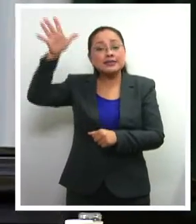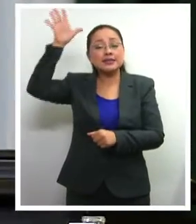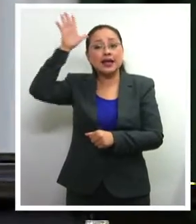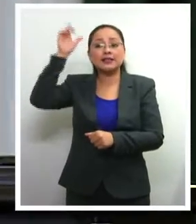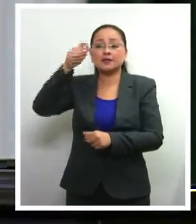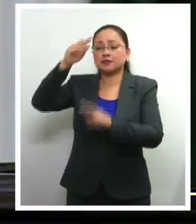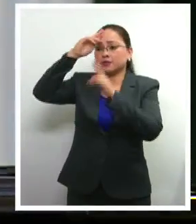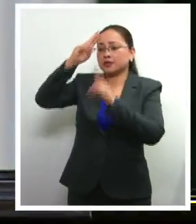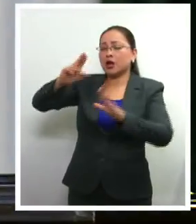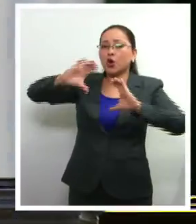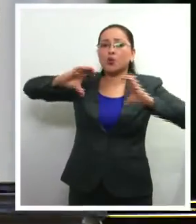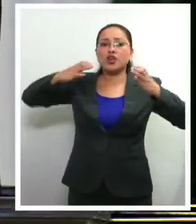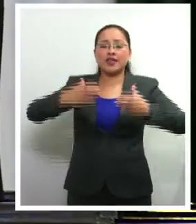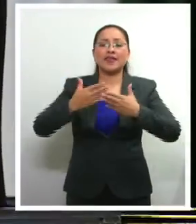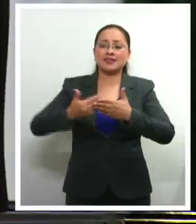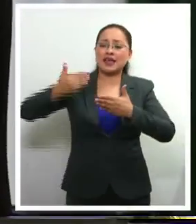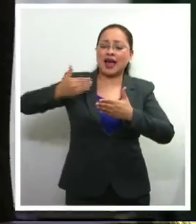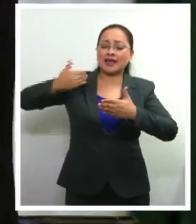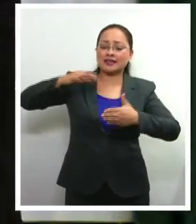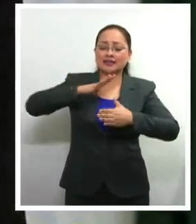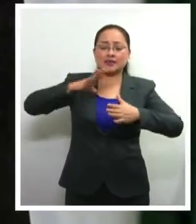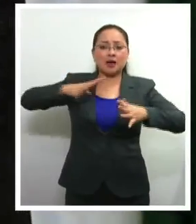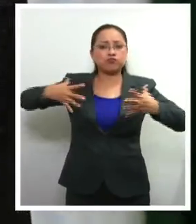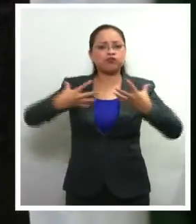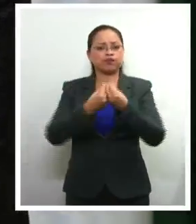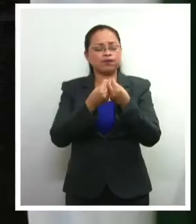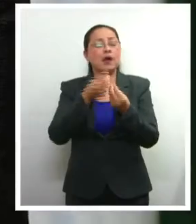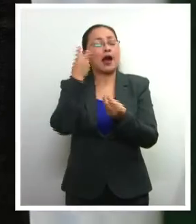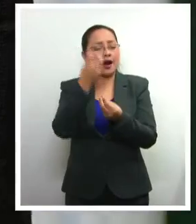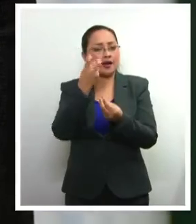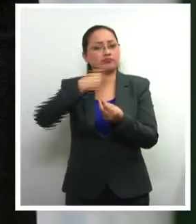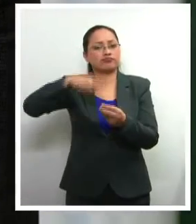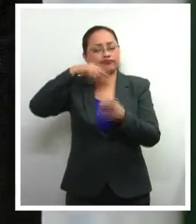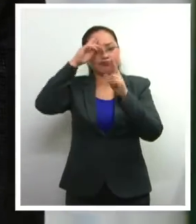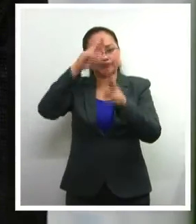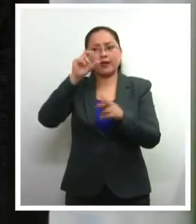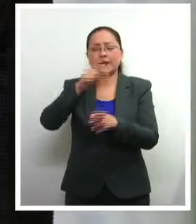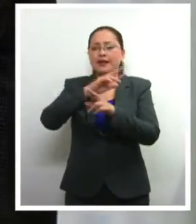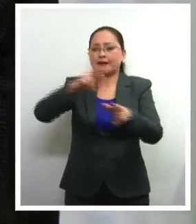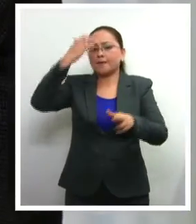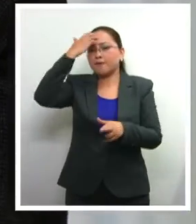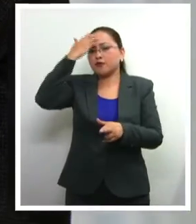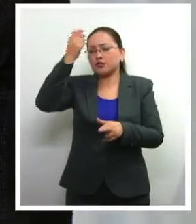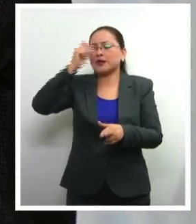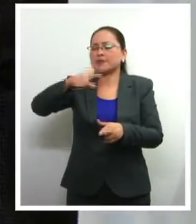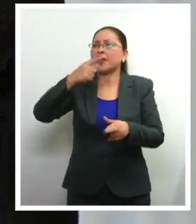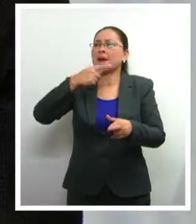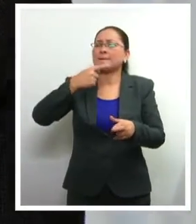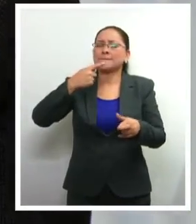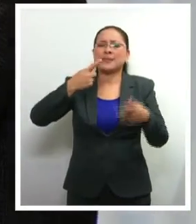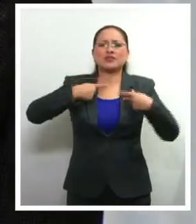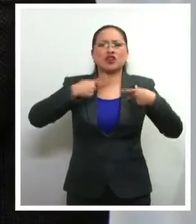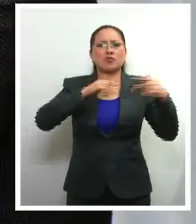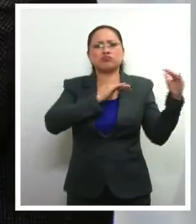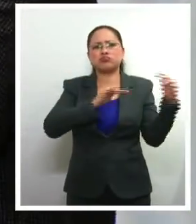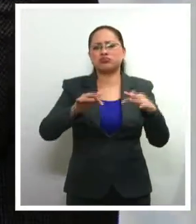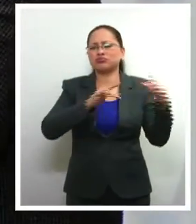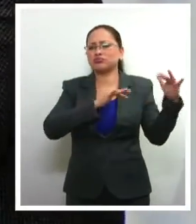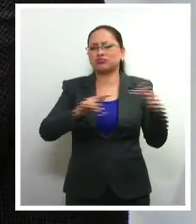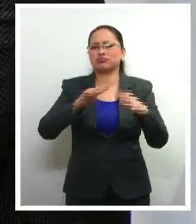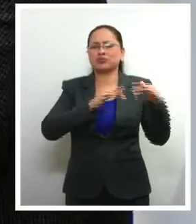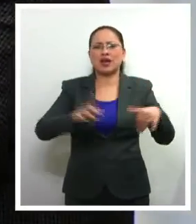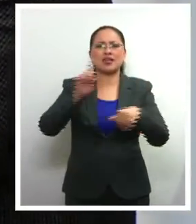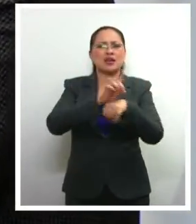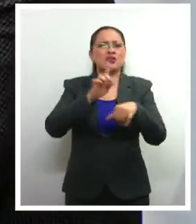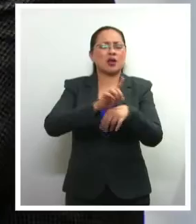homenaje a las comunidades que le antecedieron. También reconoce el legado de las grandes migraciones y de los traslados cotidianos